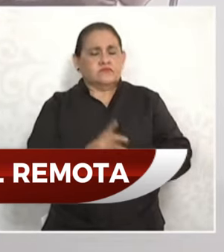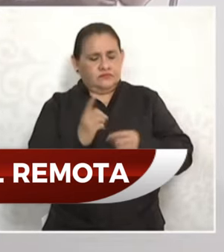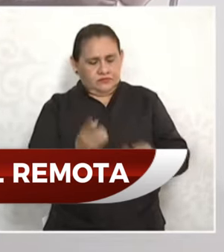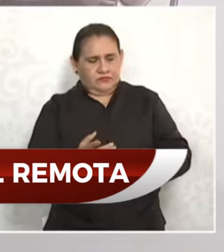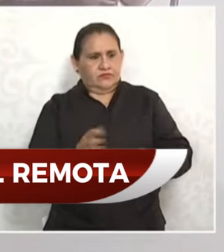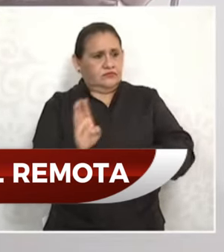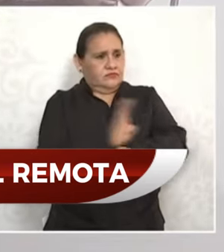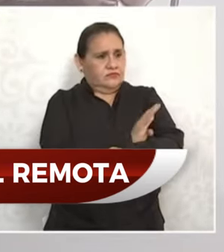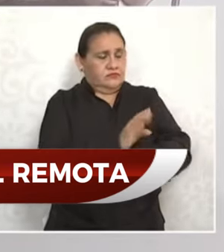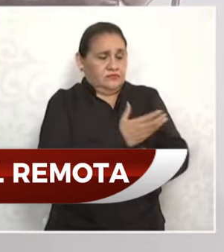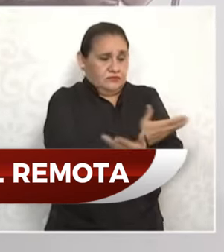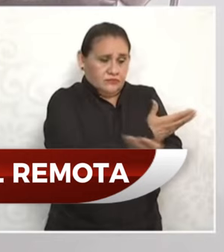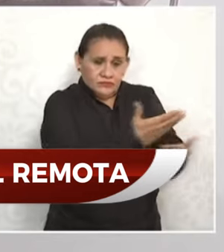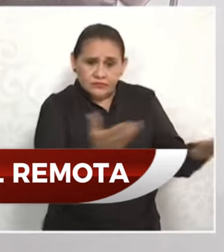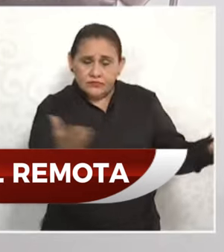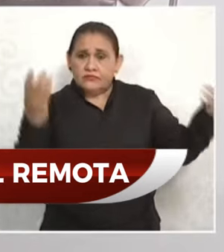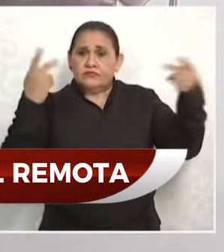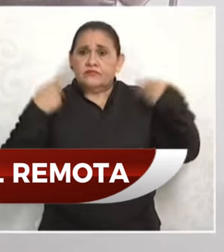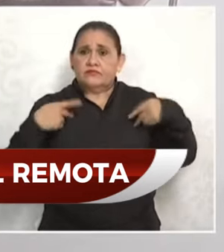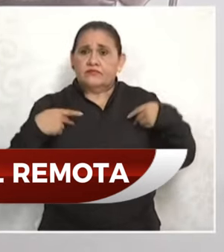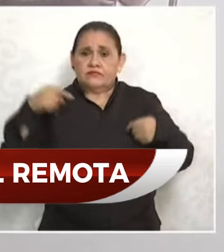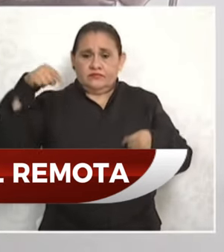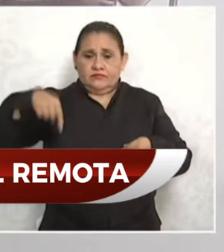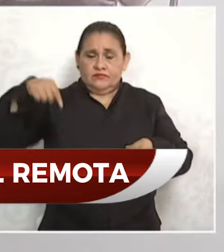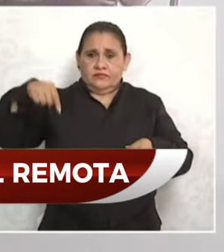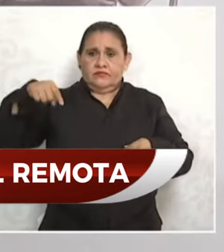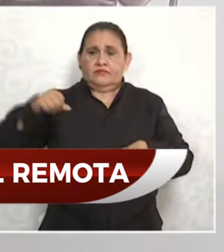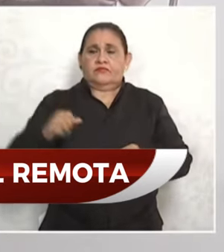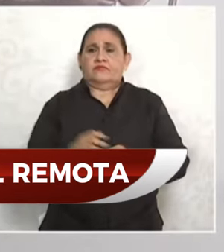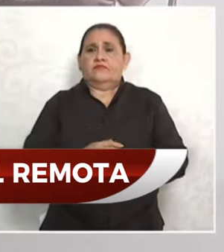de la población de esta región de Yucatán.